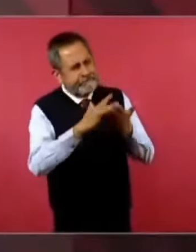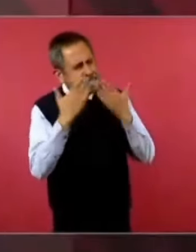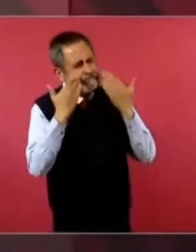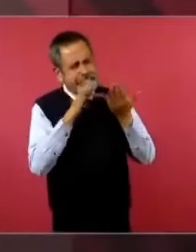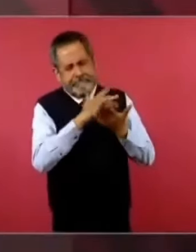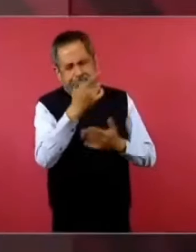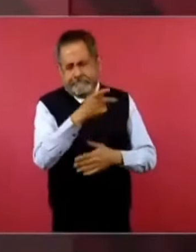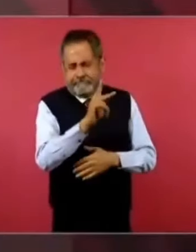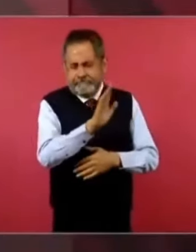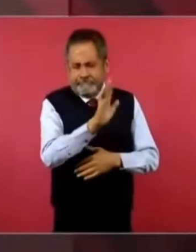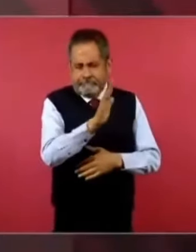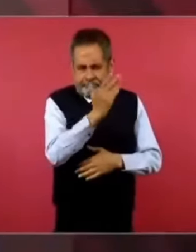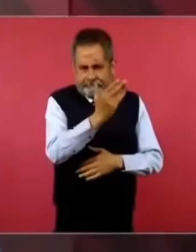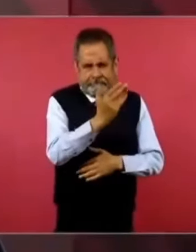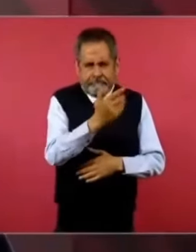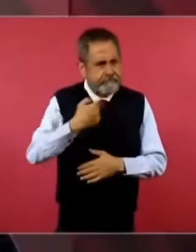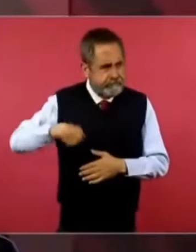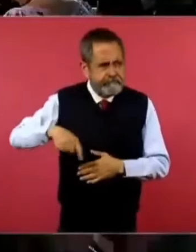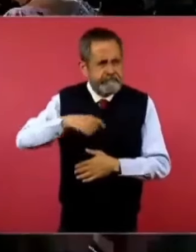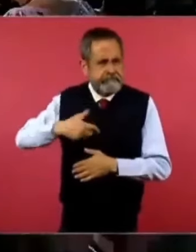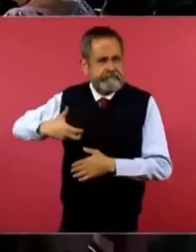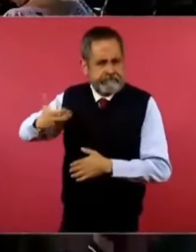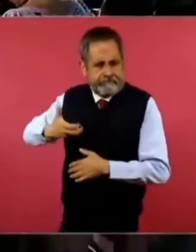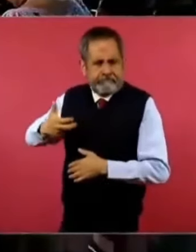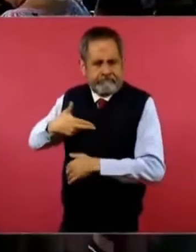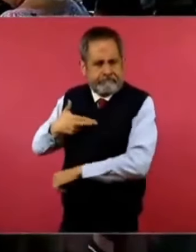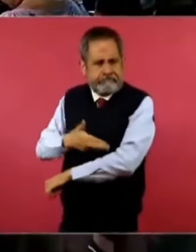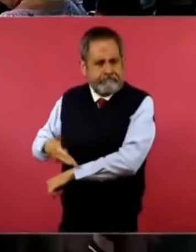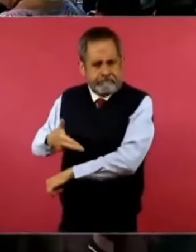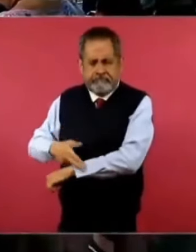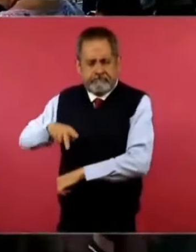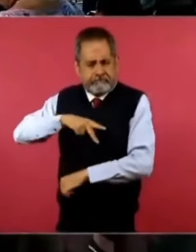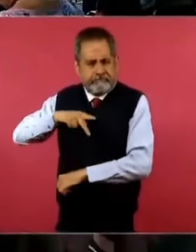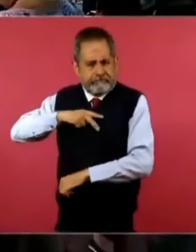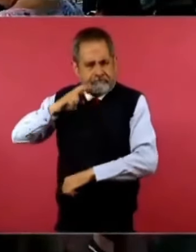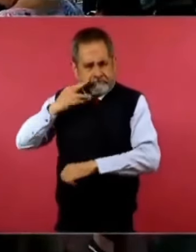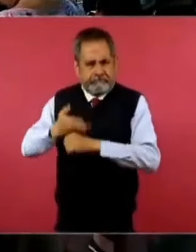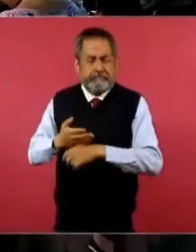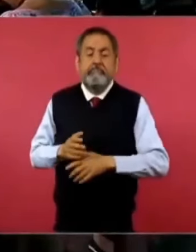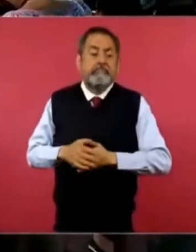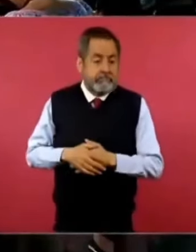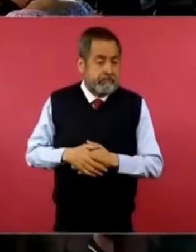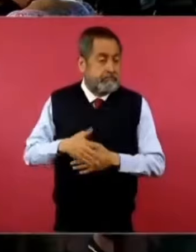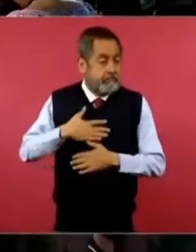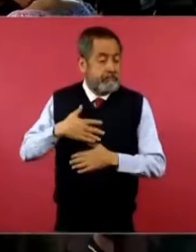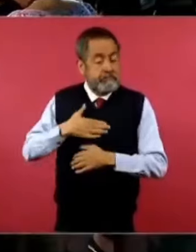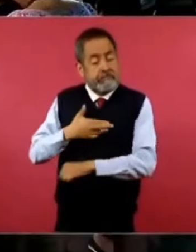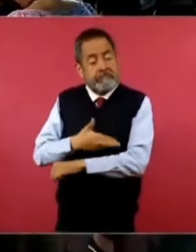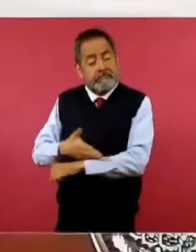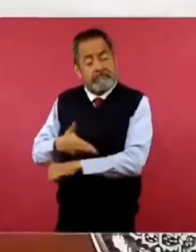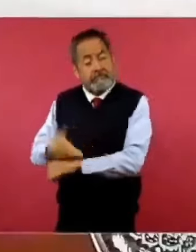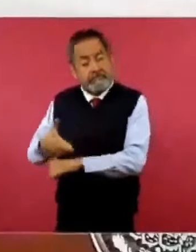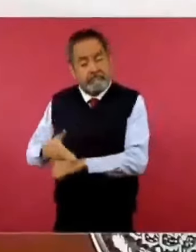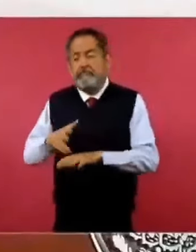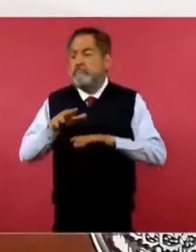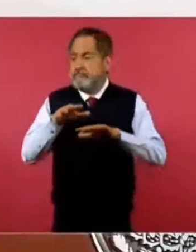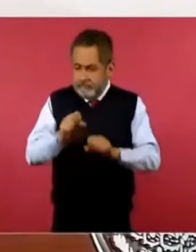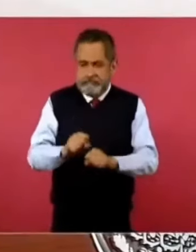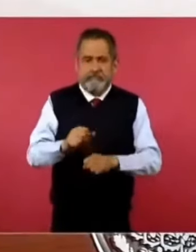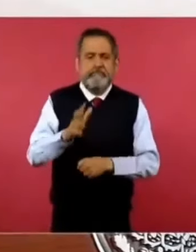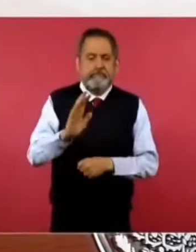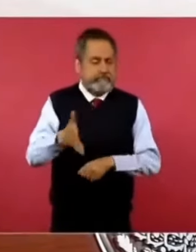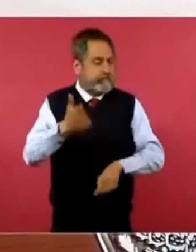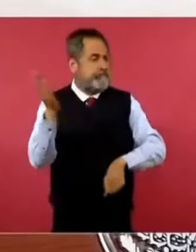agradecí le dije que nosotros nos íbamos a hacer cargo y nos hicimos cargo y se